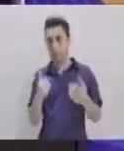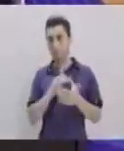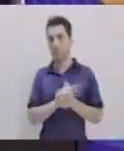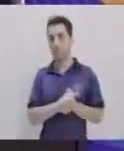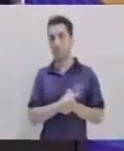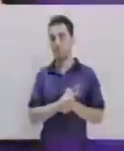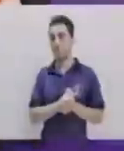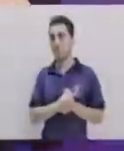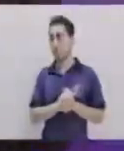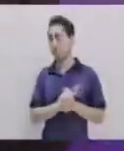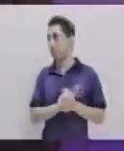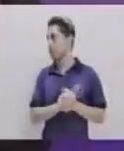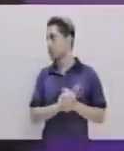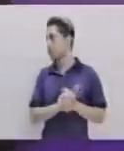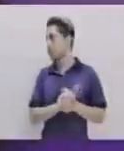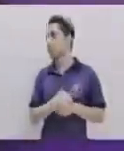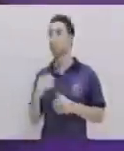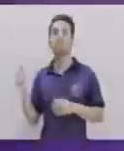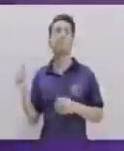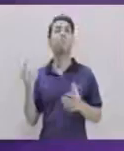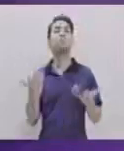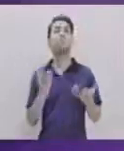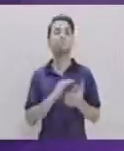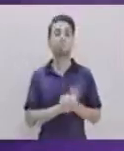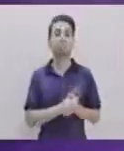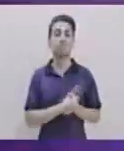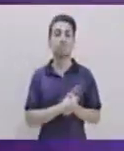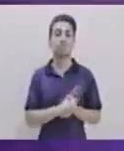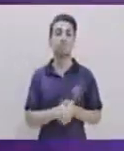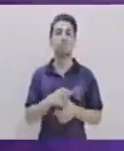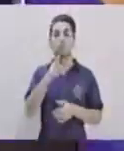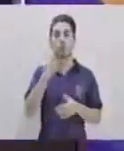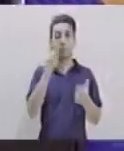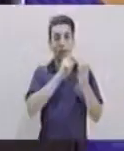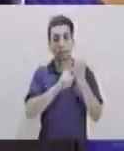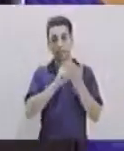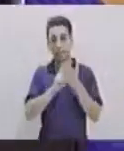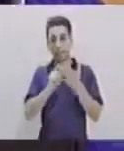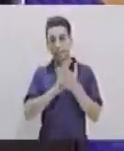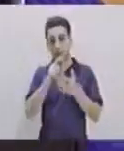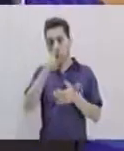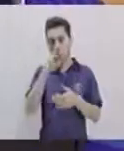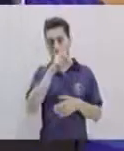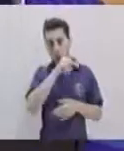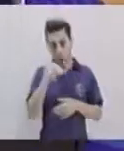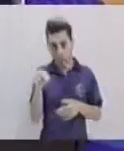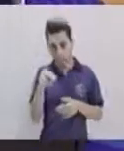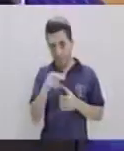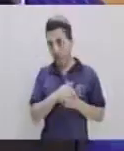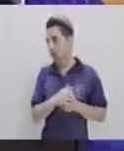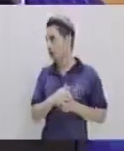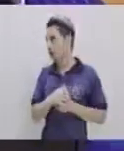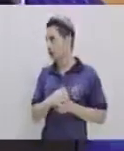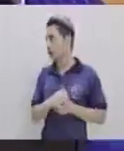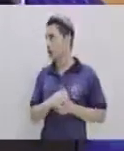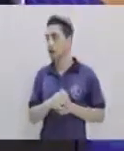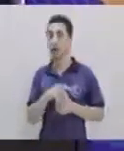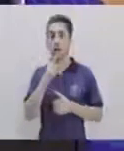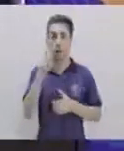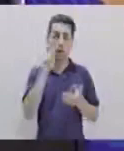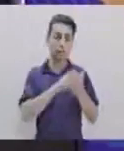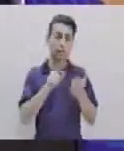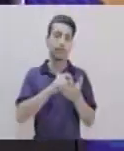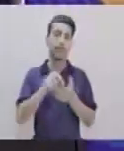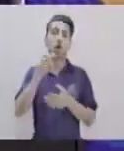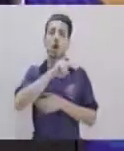reciclado. Y el reto consiste en lo siguiente. Tú vas a escribir tu nombre y vas a escribir el nombre